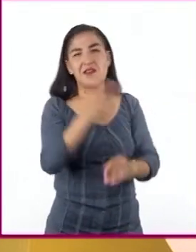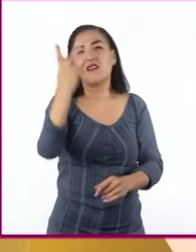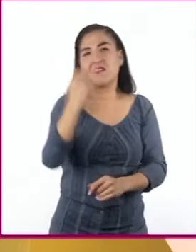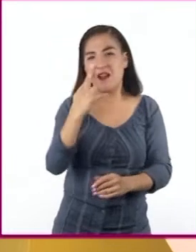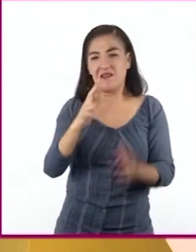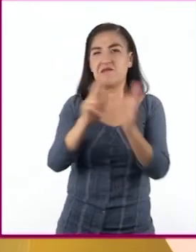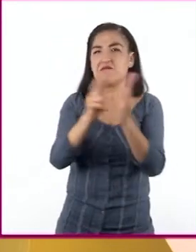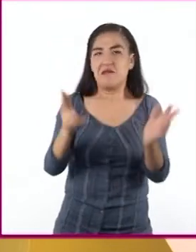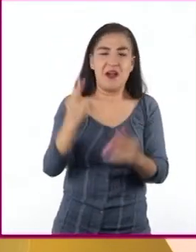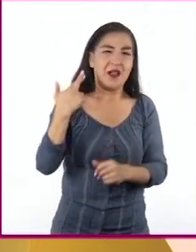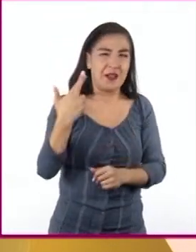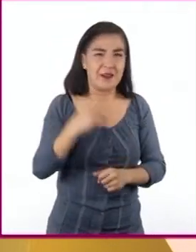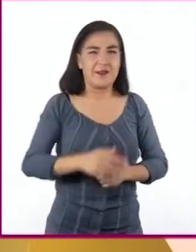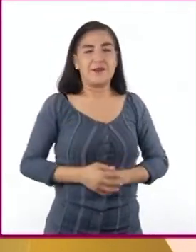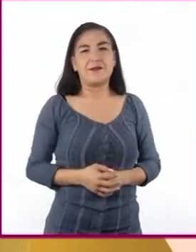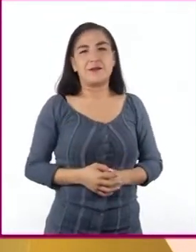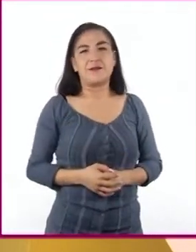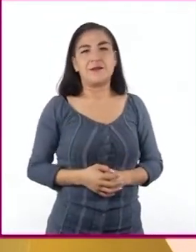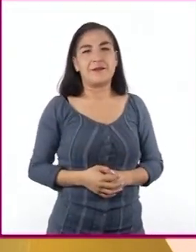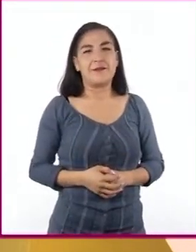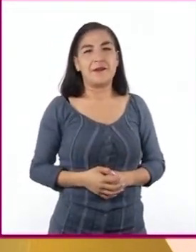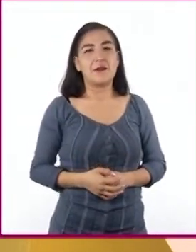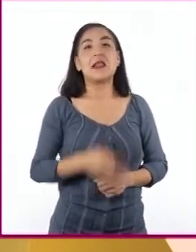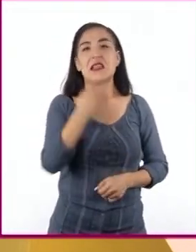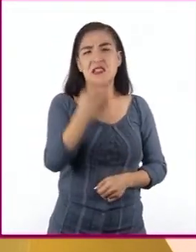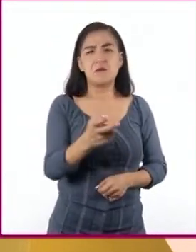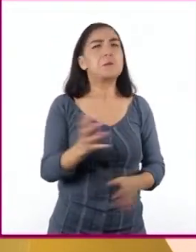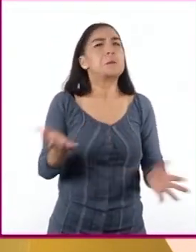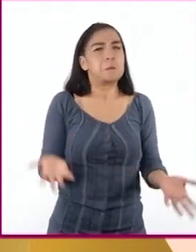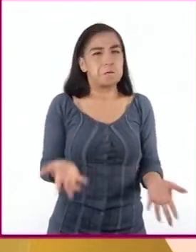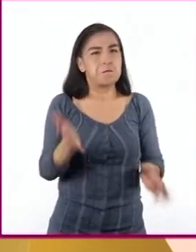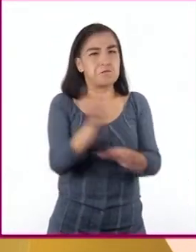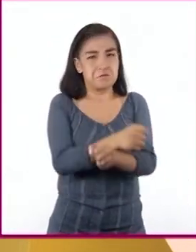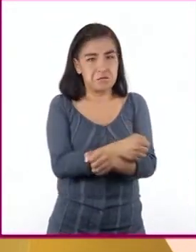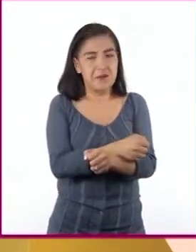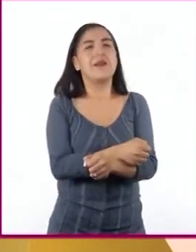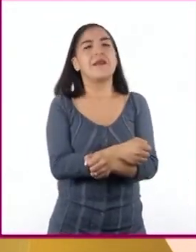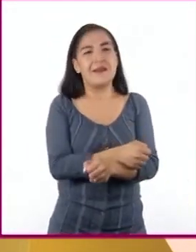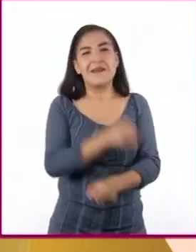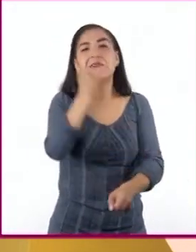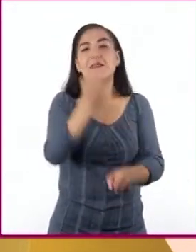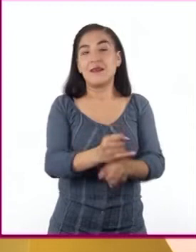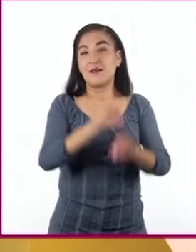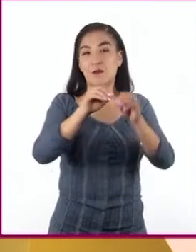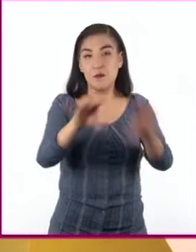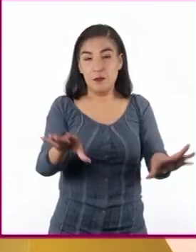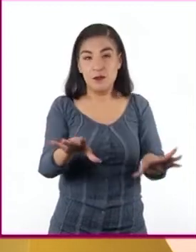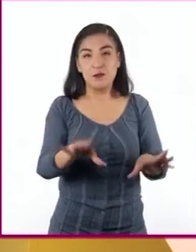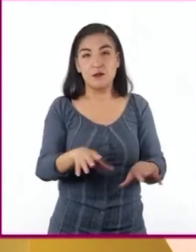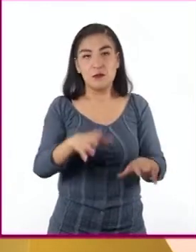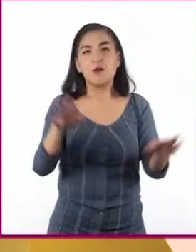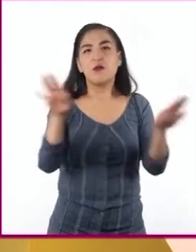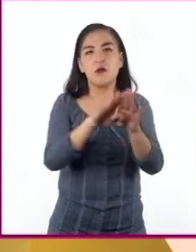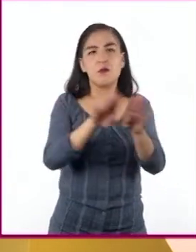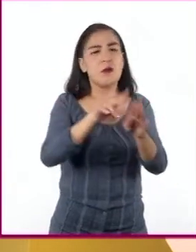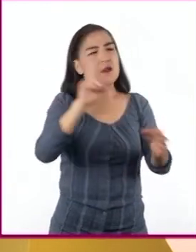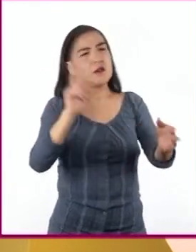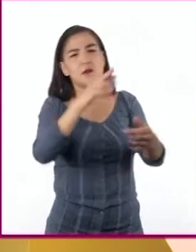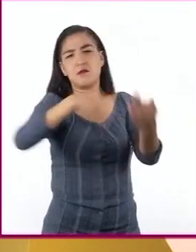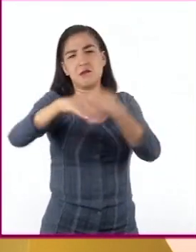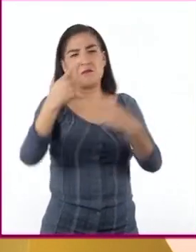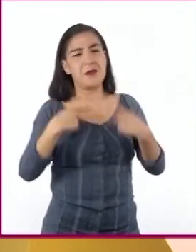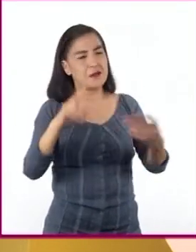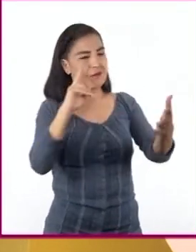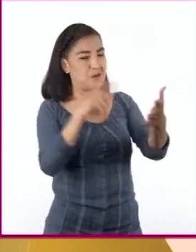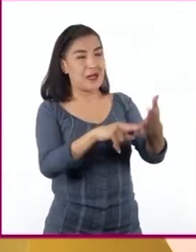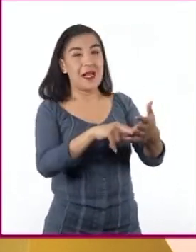comunicación. Esto significa entonces que la información que reciben no la van a adoptar